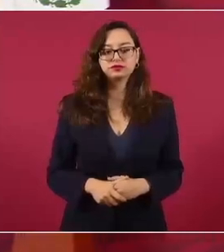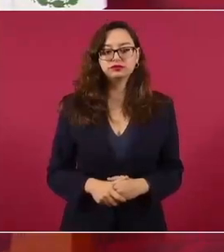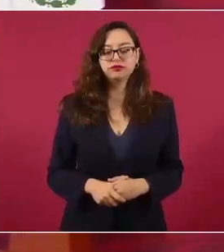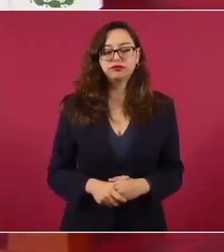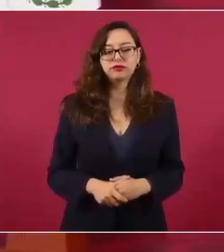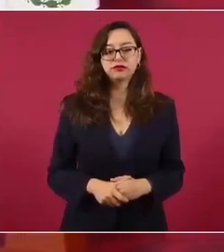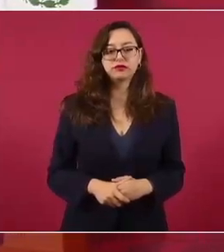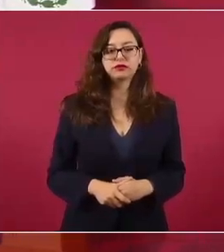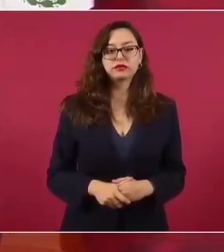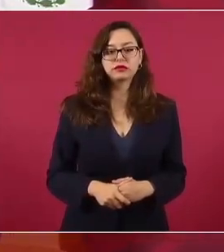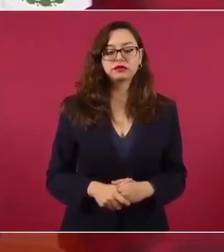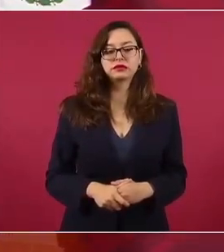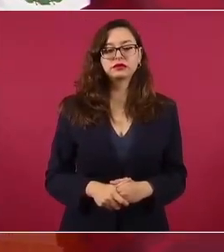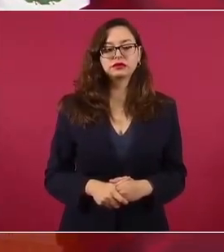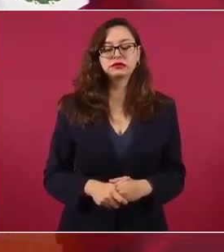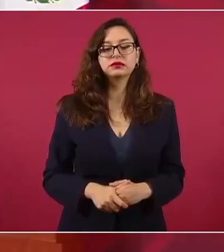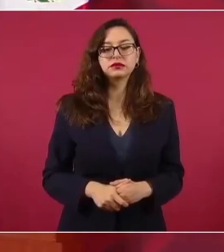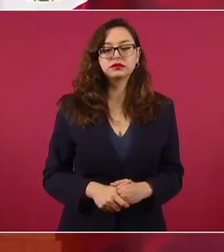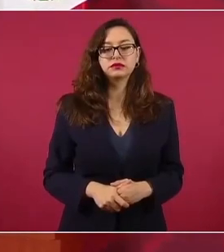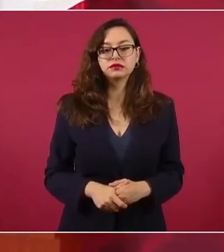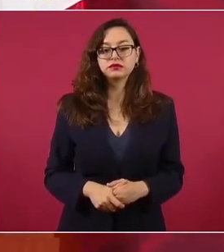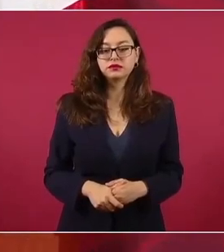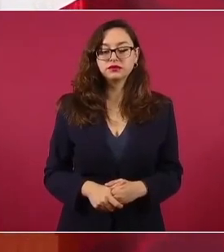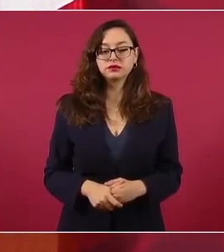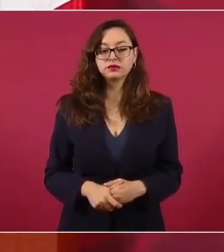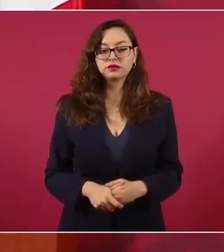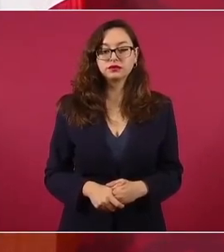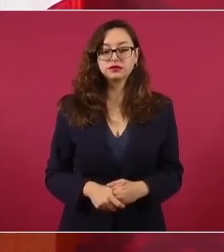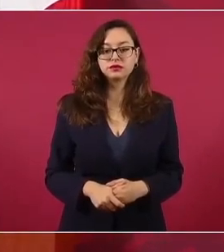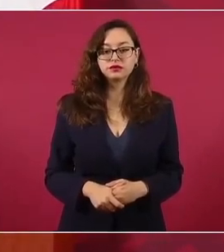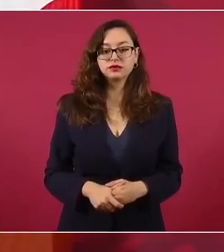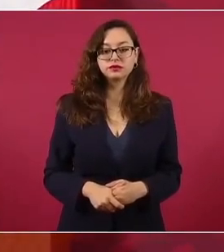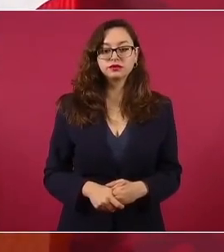anterior. Sí.